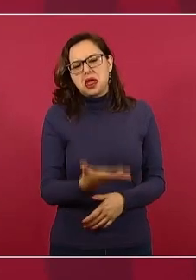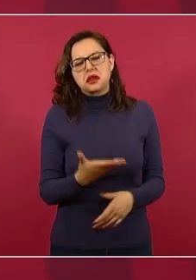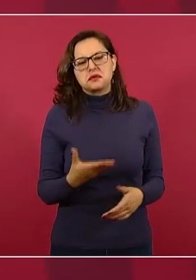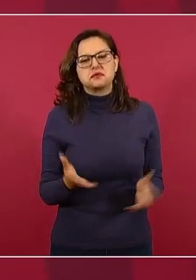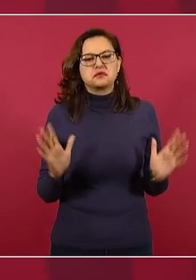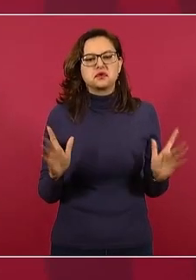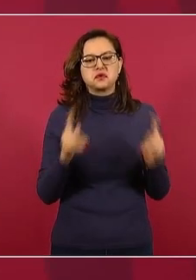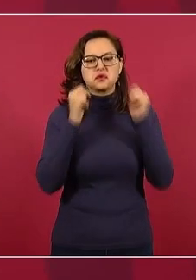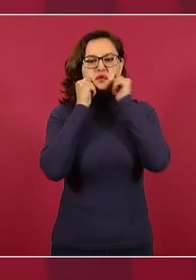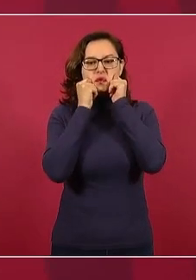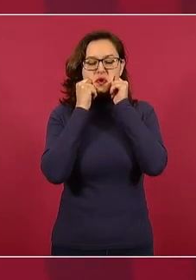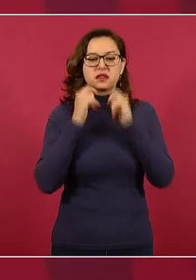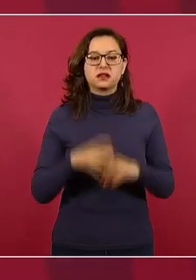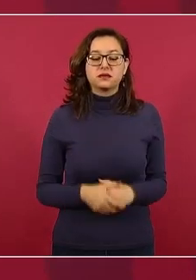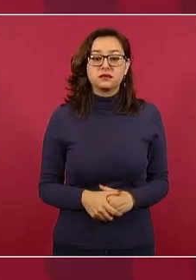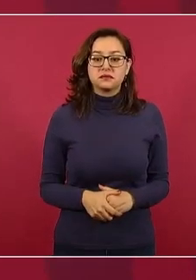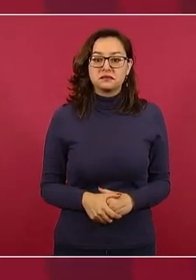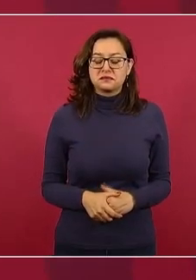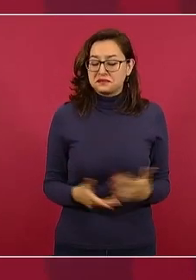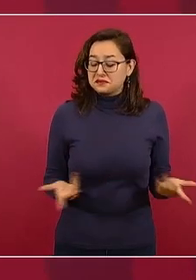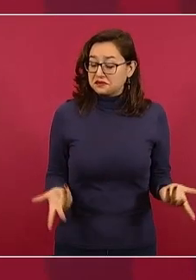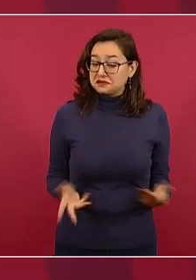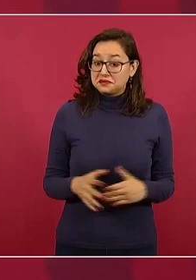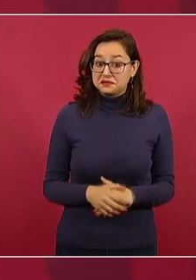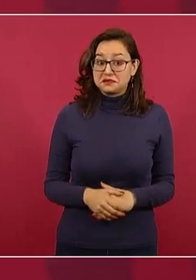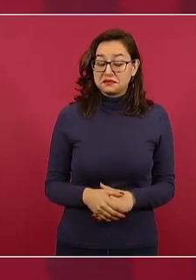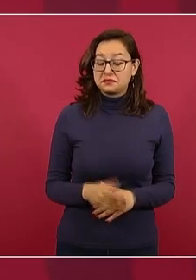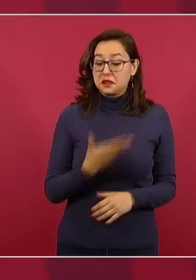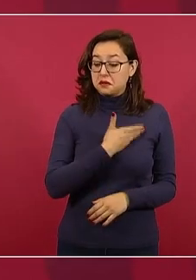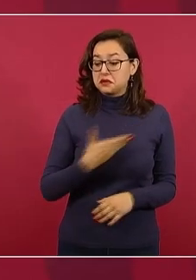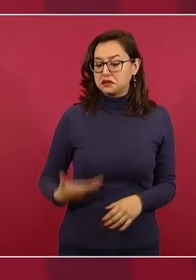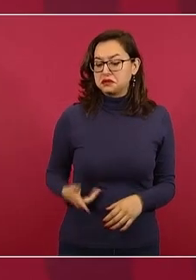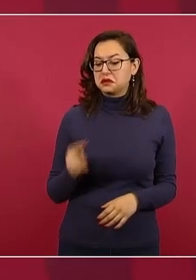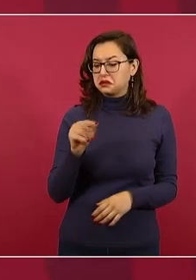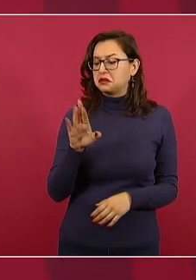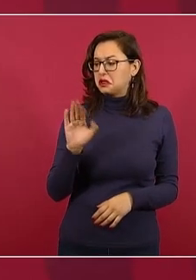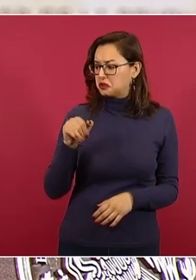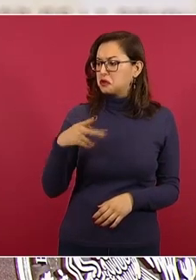a mí me cae bien el presidente Trump,